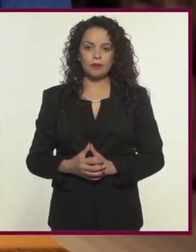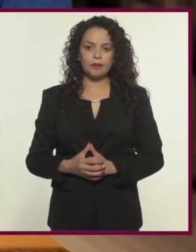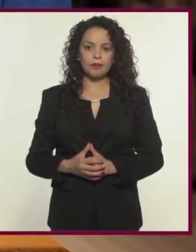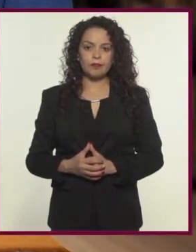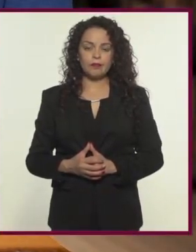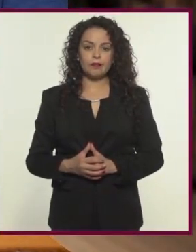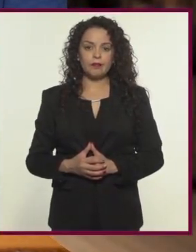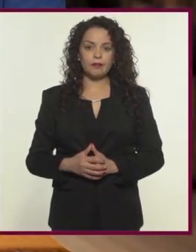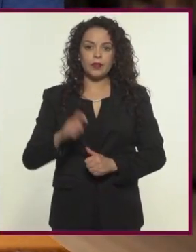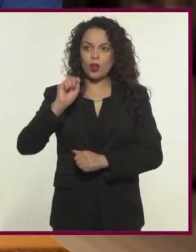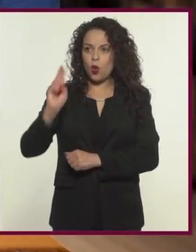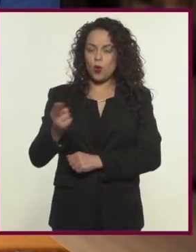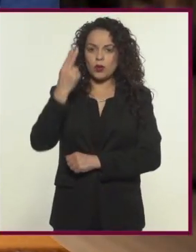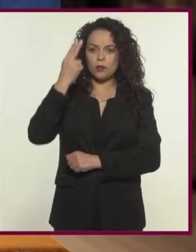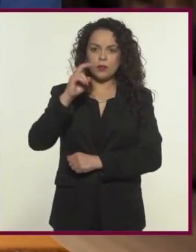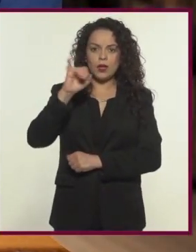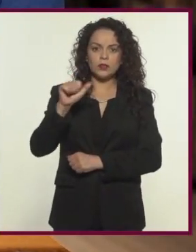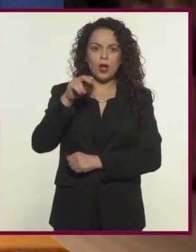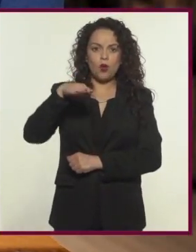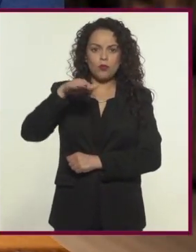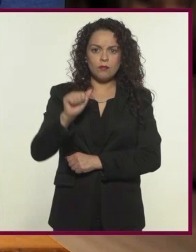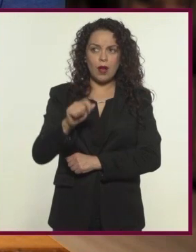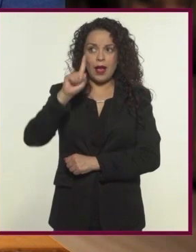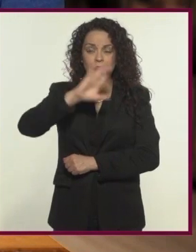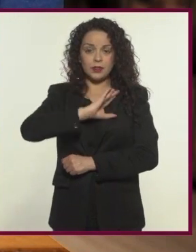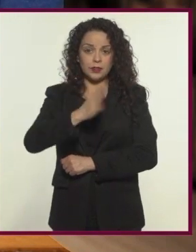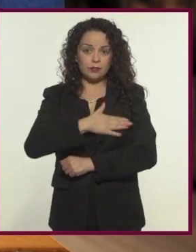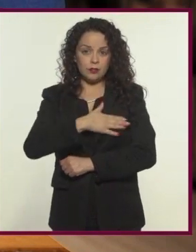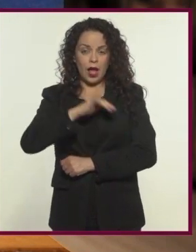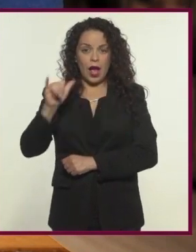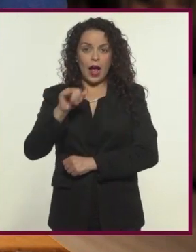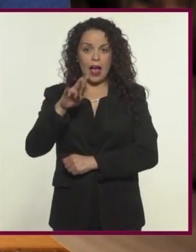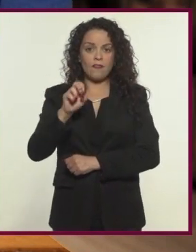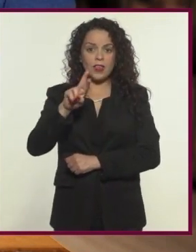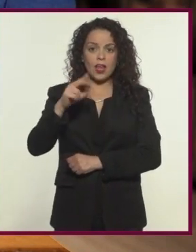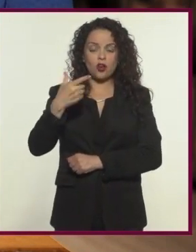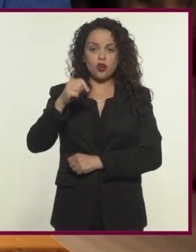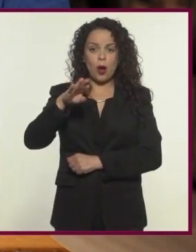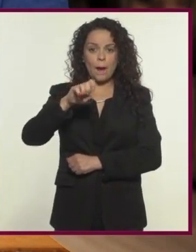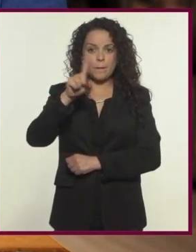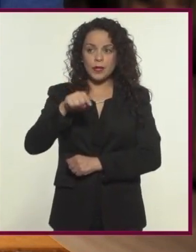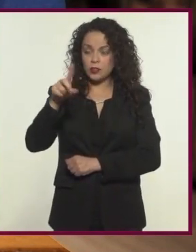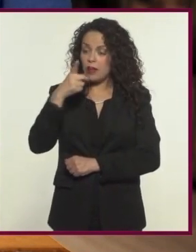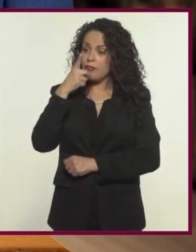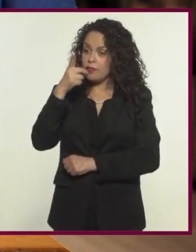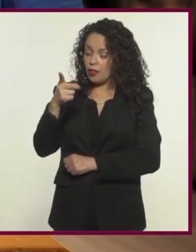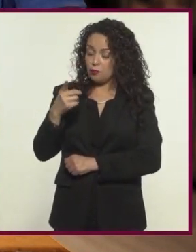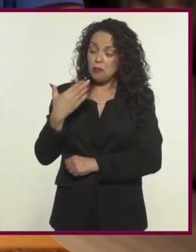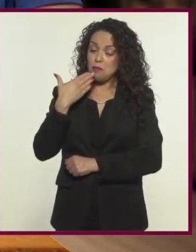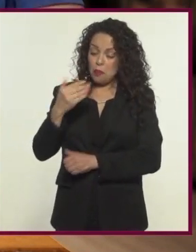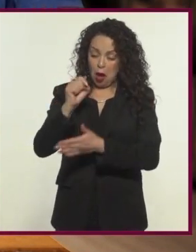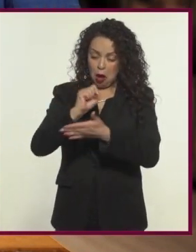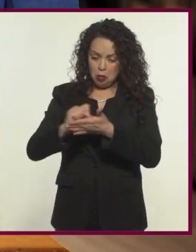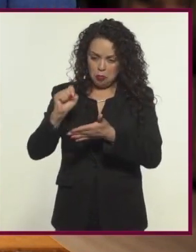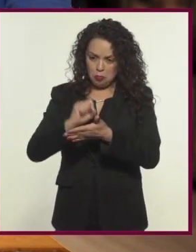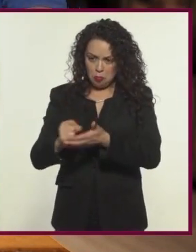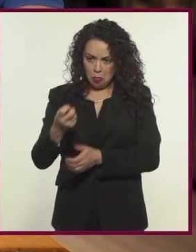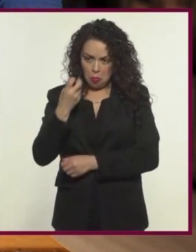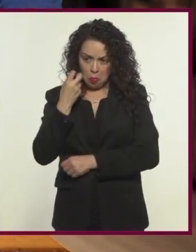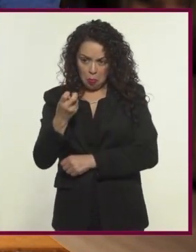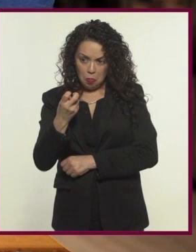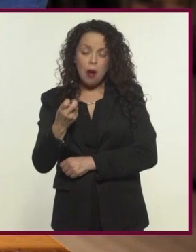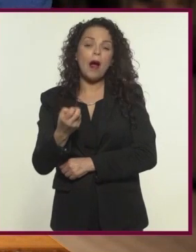Como dice el vicedecano de la Universidad de Jauma en Castellón, España, Javier Gómez Tarín, una buena crítica es